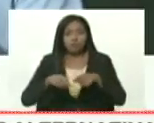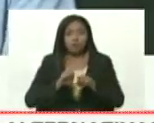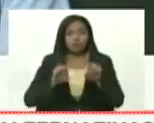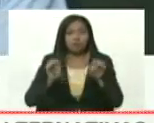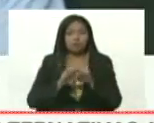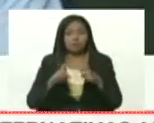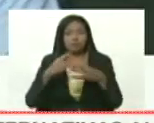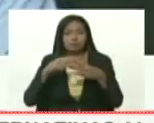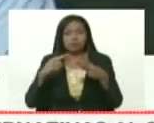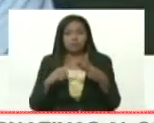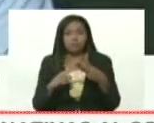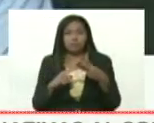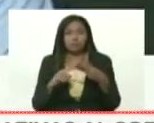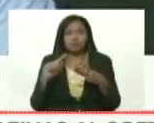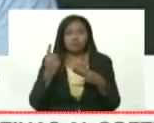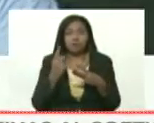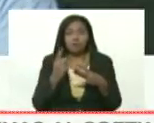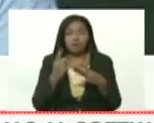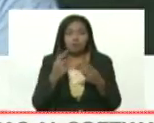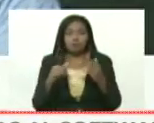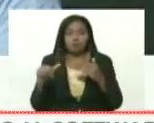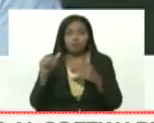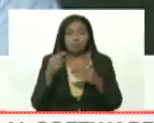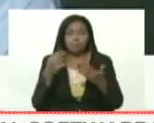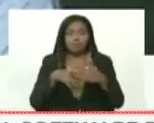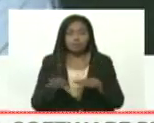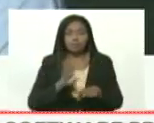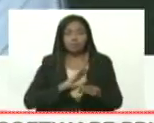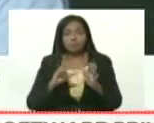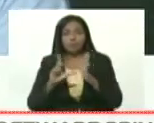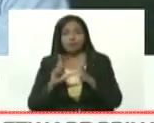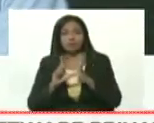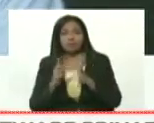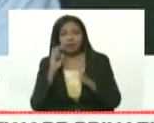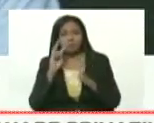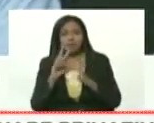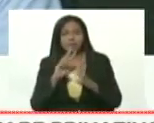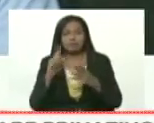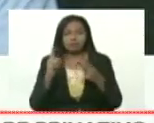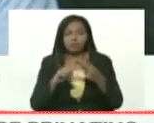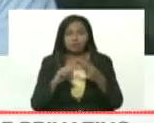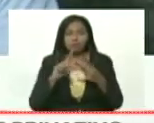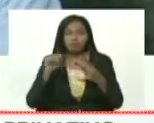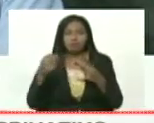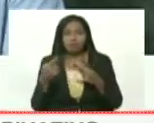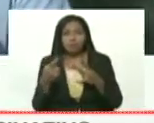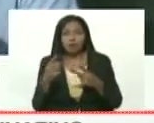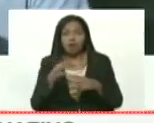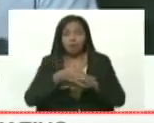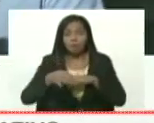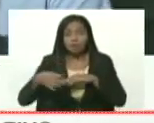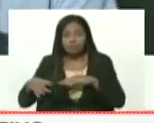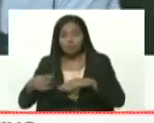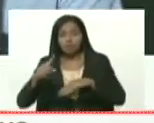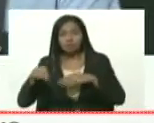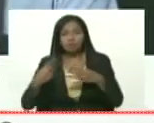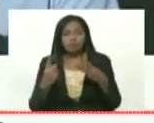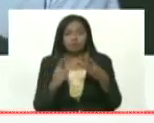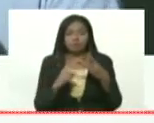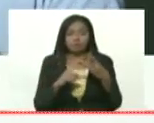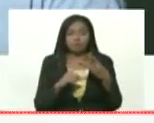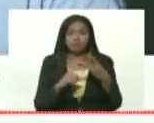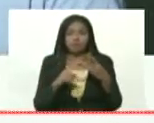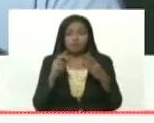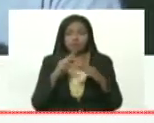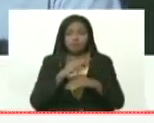Hay un primer lapso donde es dentro del liceo la dinámica, hay un segundo lapso que es entre los municipios y un tercer lapso que es a